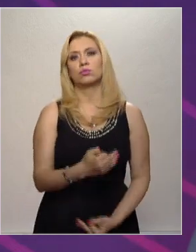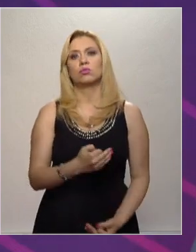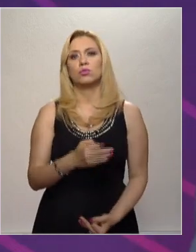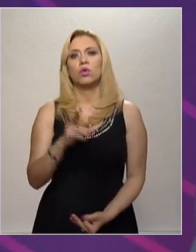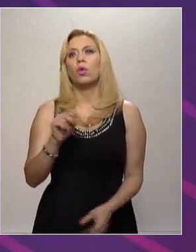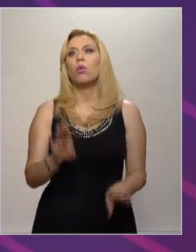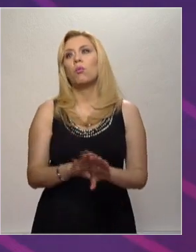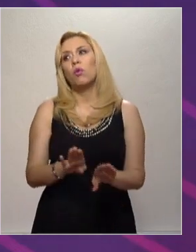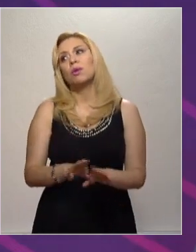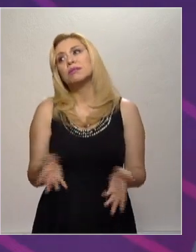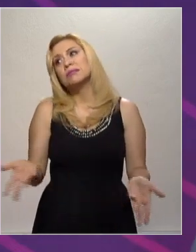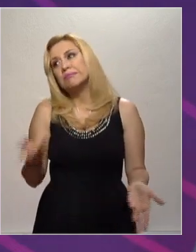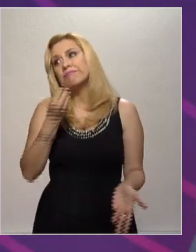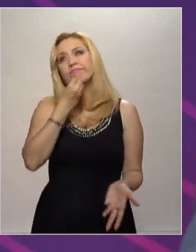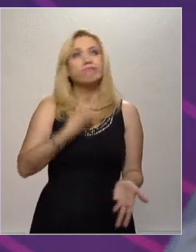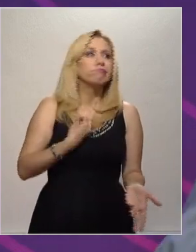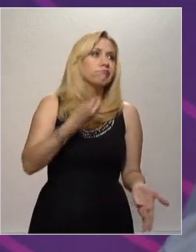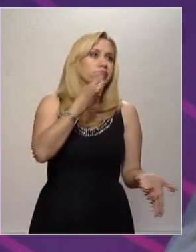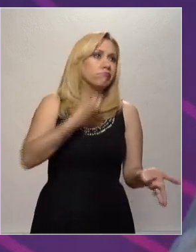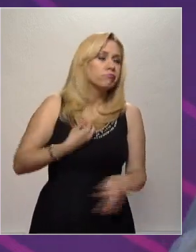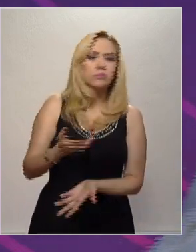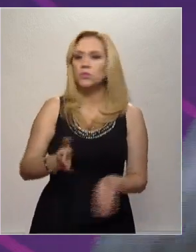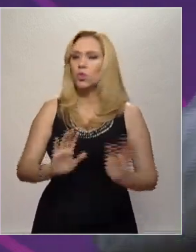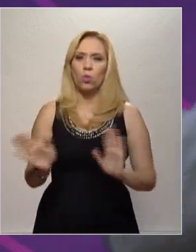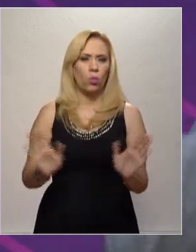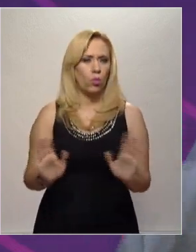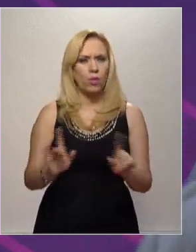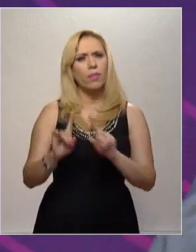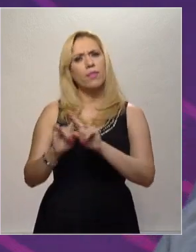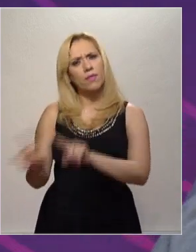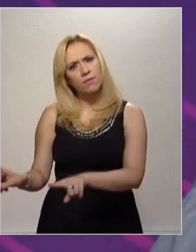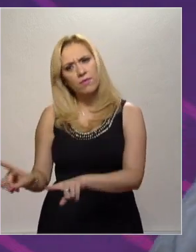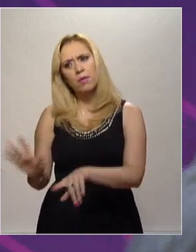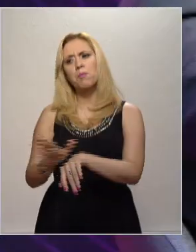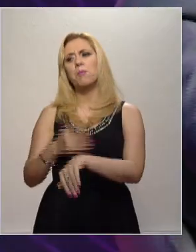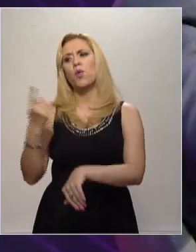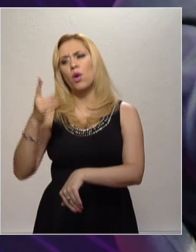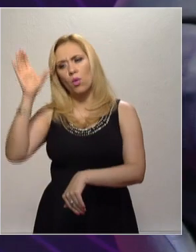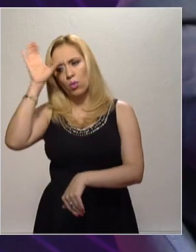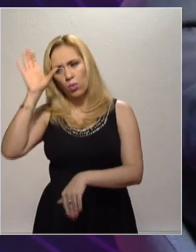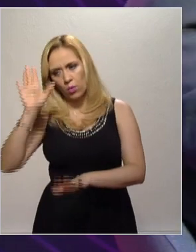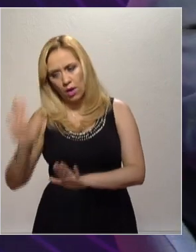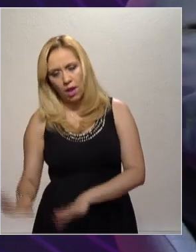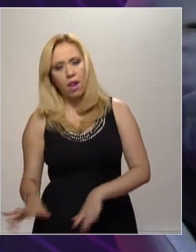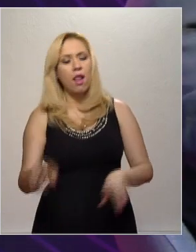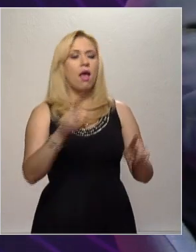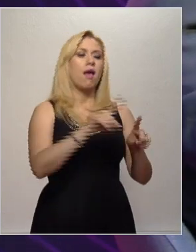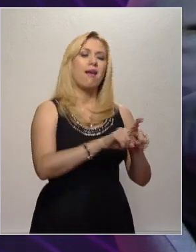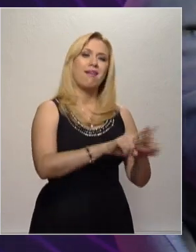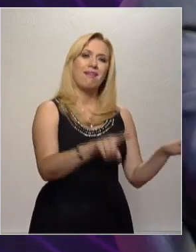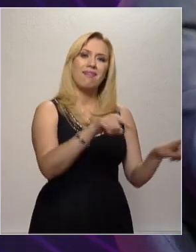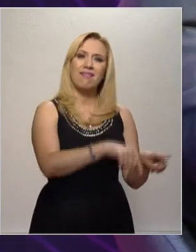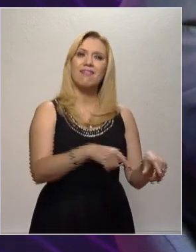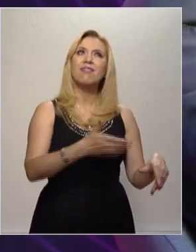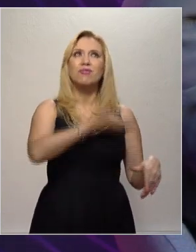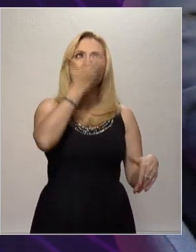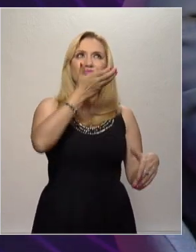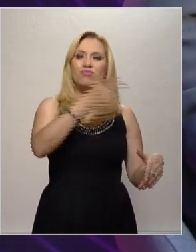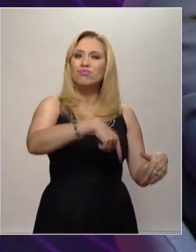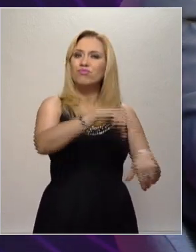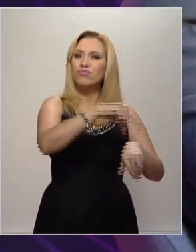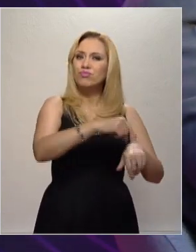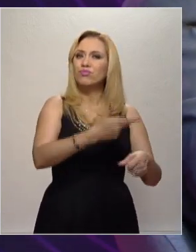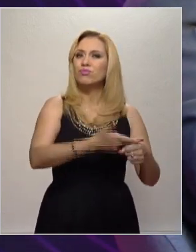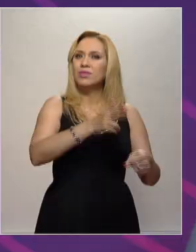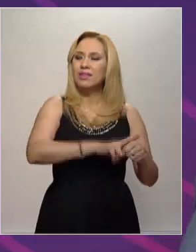conductas, no ese es el argumento es diferente. Hay unas causas culturales, hay unas causas institucionales y hay unos